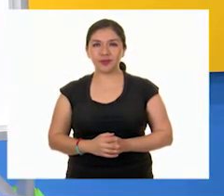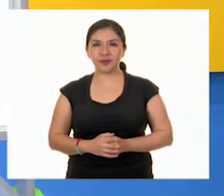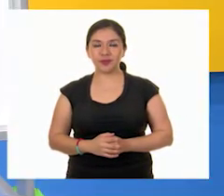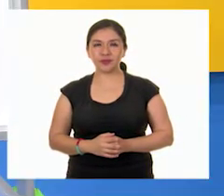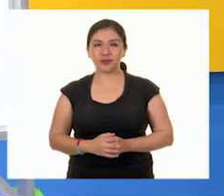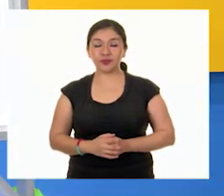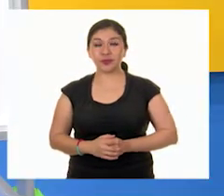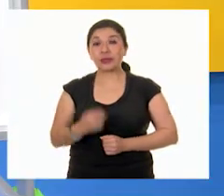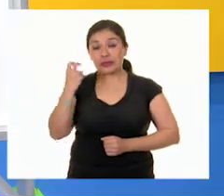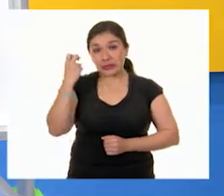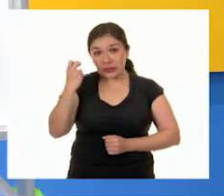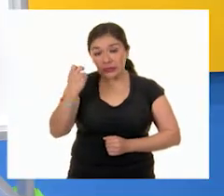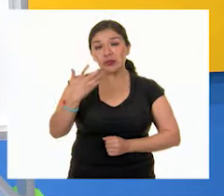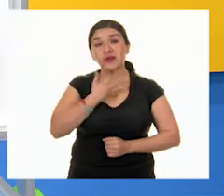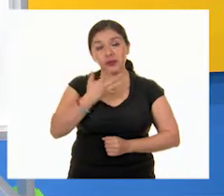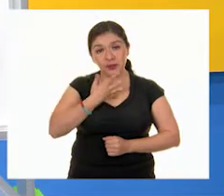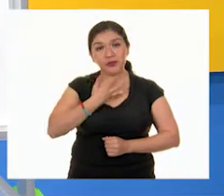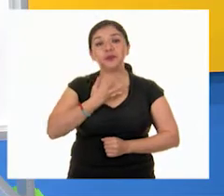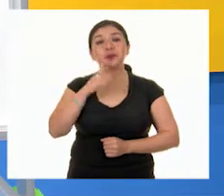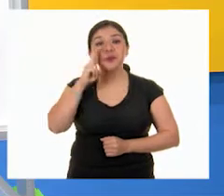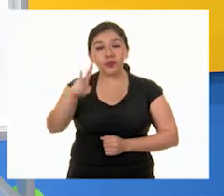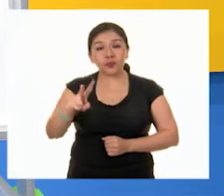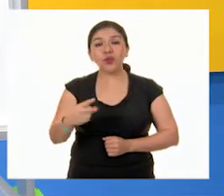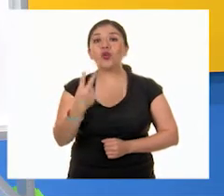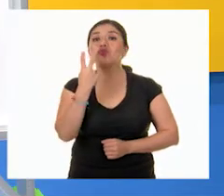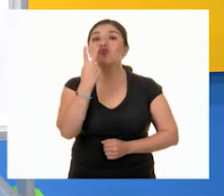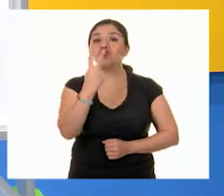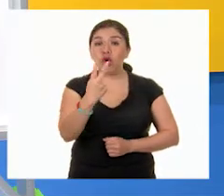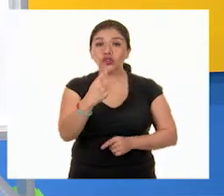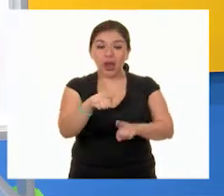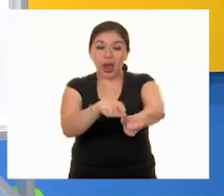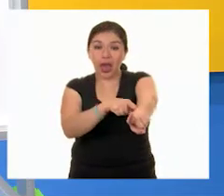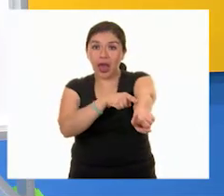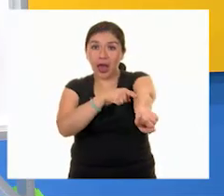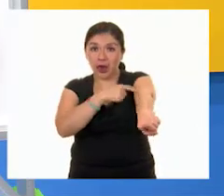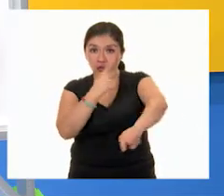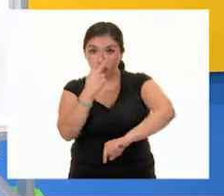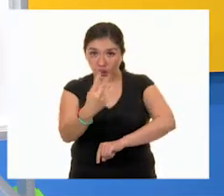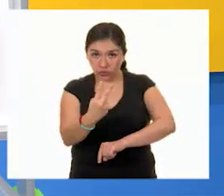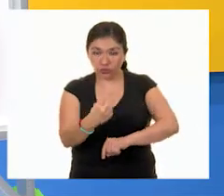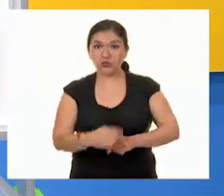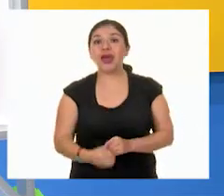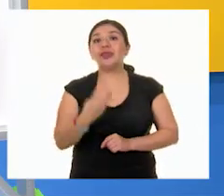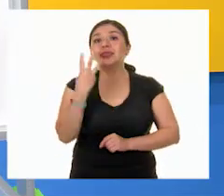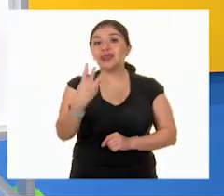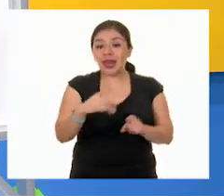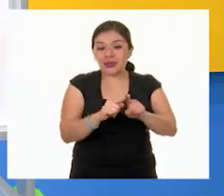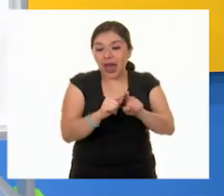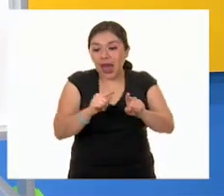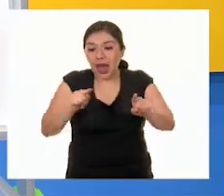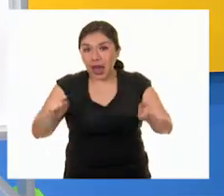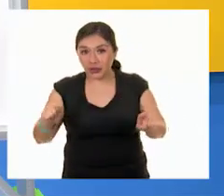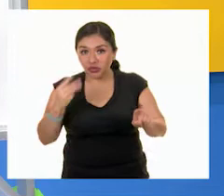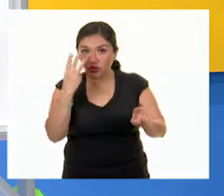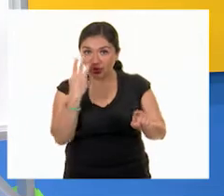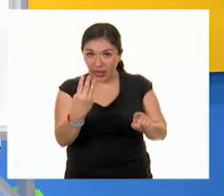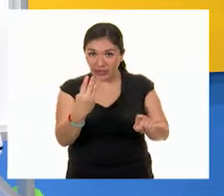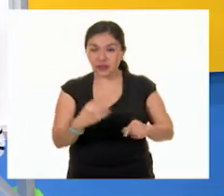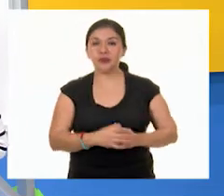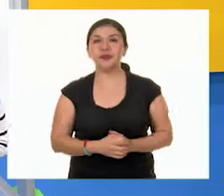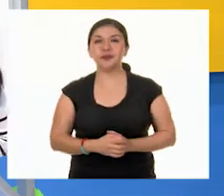Morado, ajá. Quedó con 2 de largo, 3 de ancho o